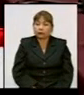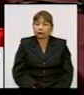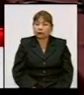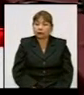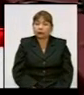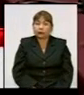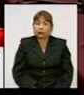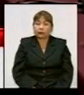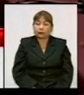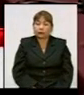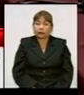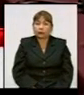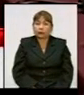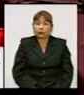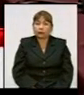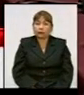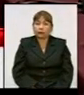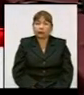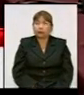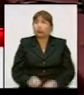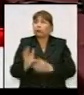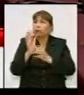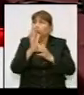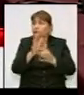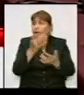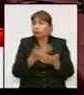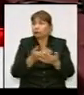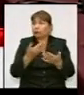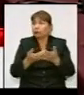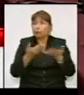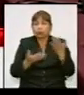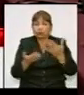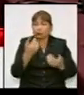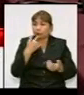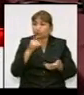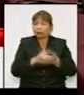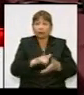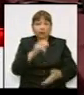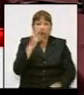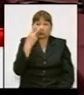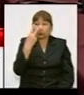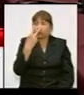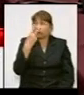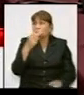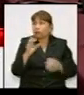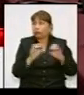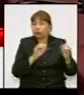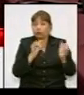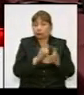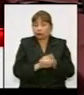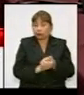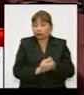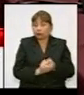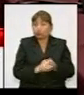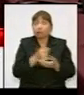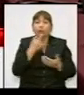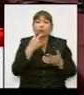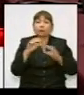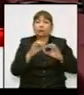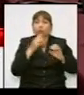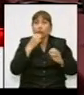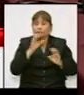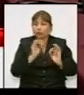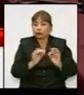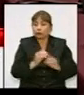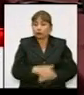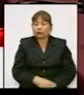Siguiente, por favor. Dentro del sector defensa tenemos estas dos acciones y objetivos dentro del Plan Estratégico Sectorial Multianual